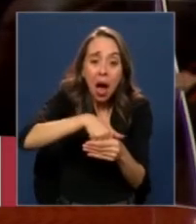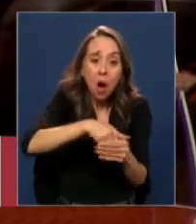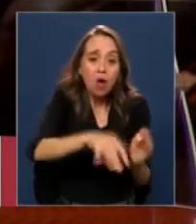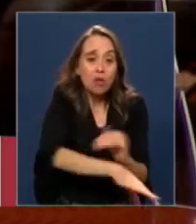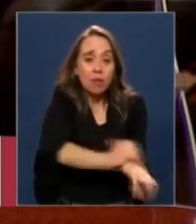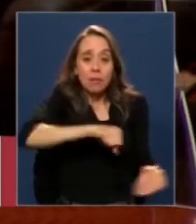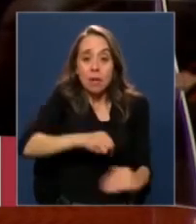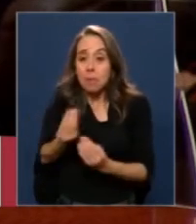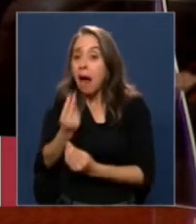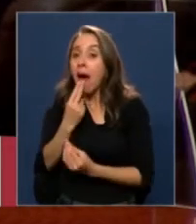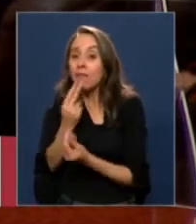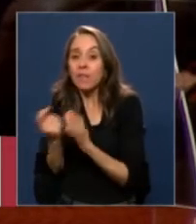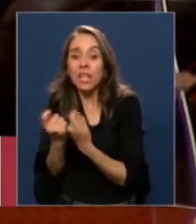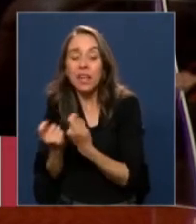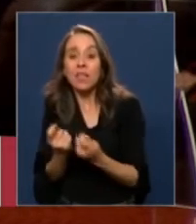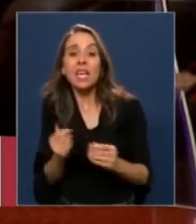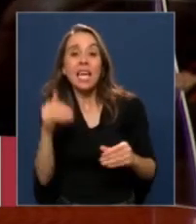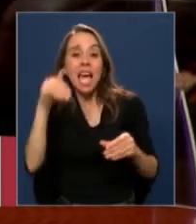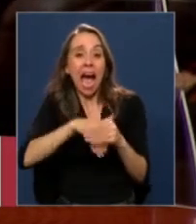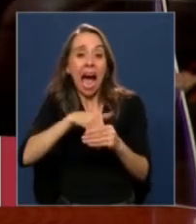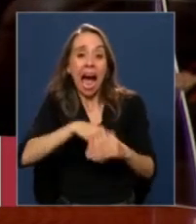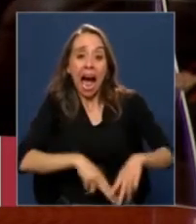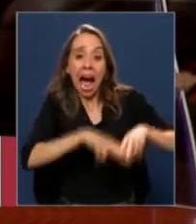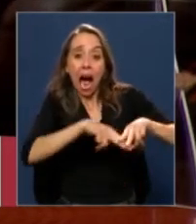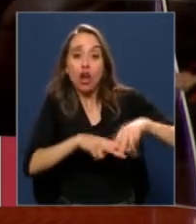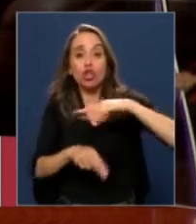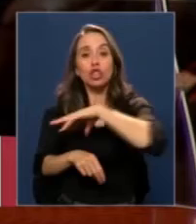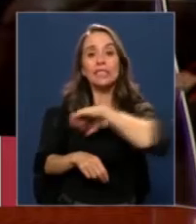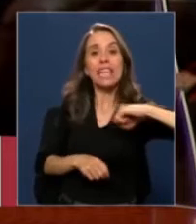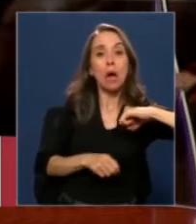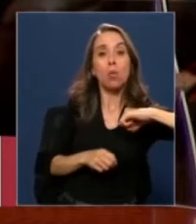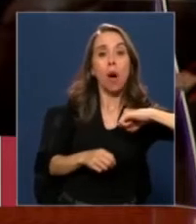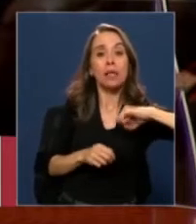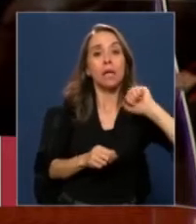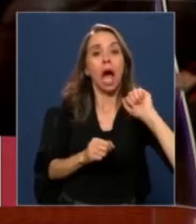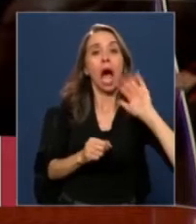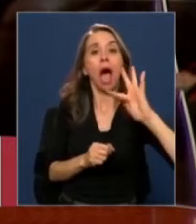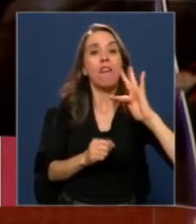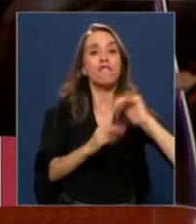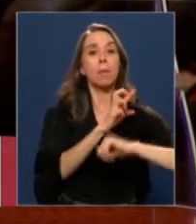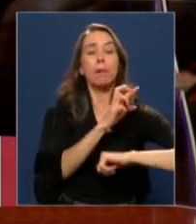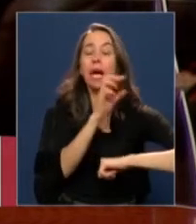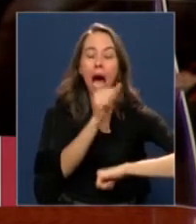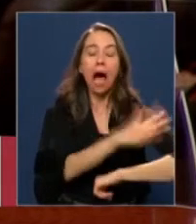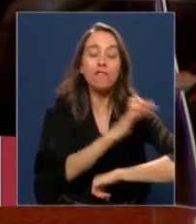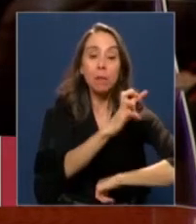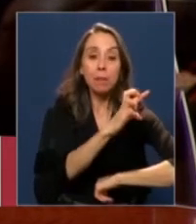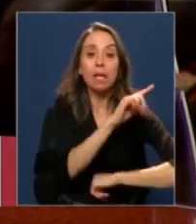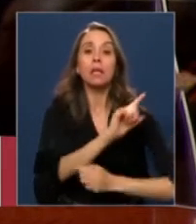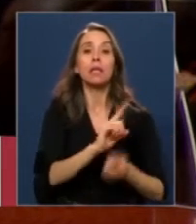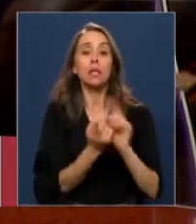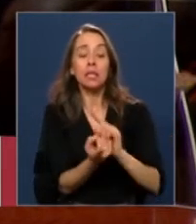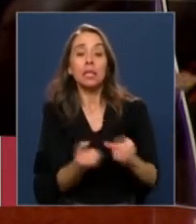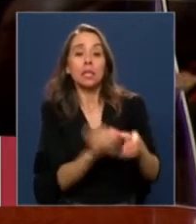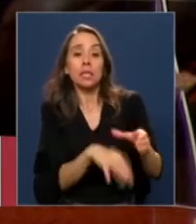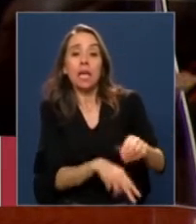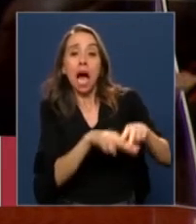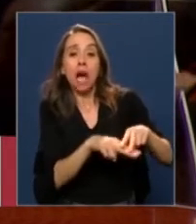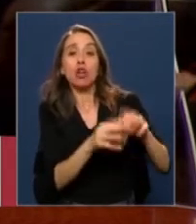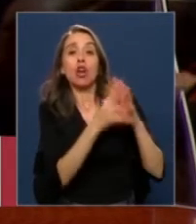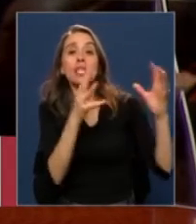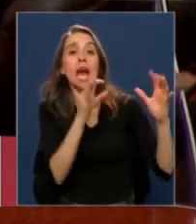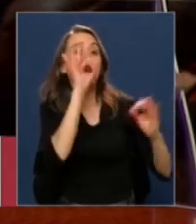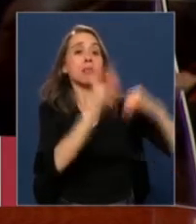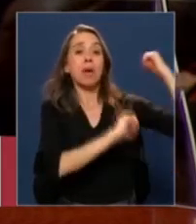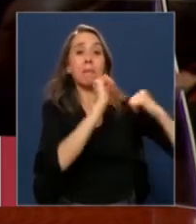sobrevivir ahorros que están secuestrados por la fp ahorros que han servido únicamente para enriquecer más a los